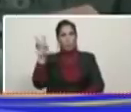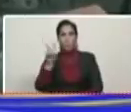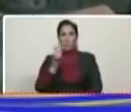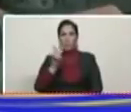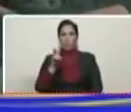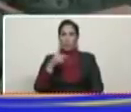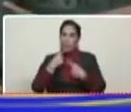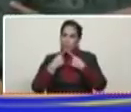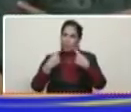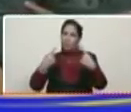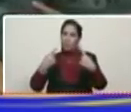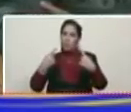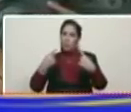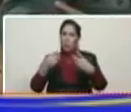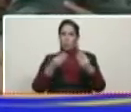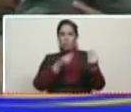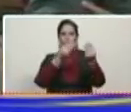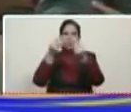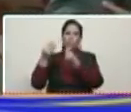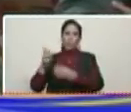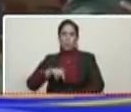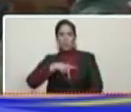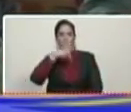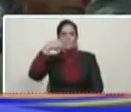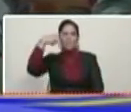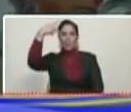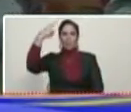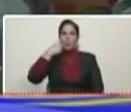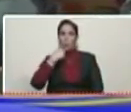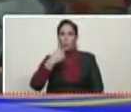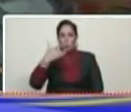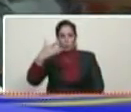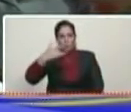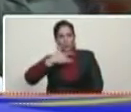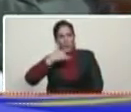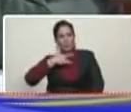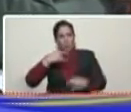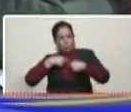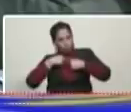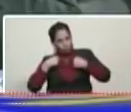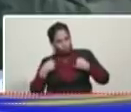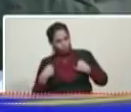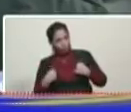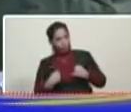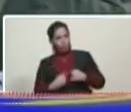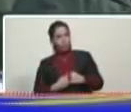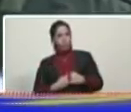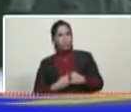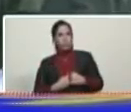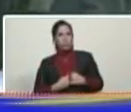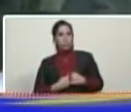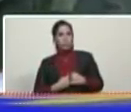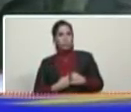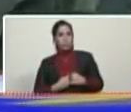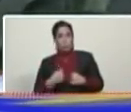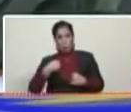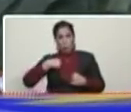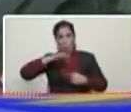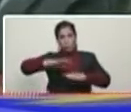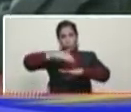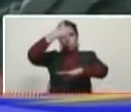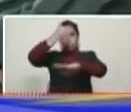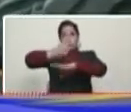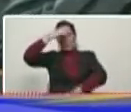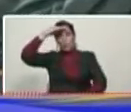lo digo con mucha pasión, todo lo que les digo, porque lo siento aquí adentro en el corazón, como comandante en jefe de la Fuerza